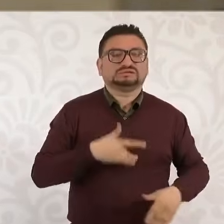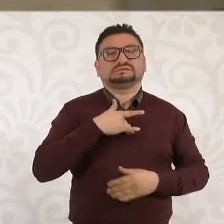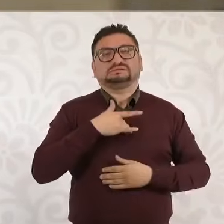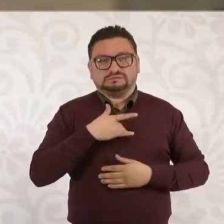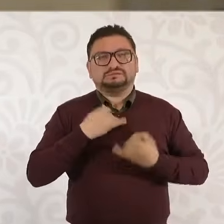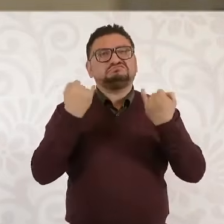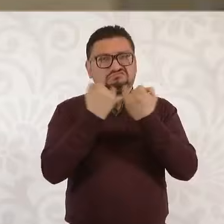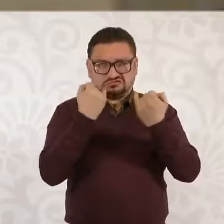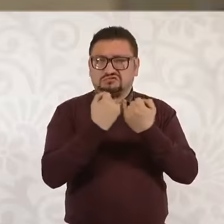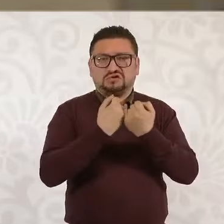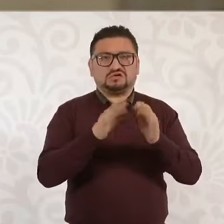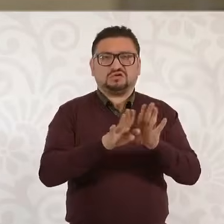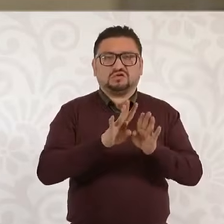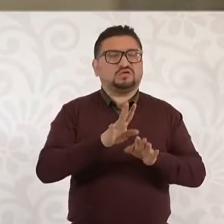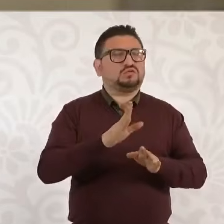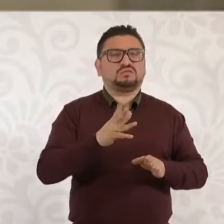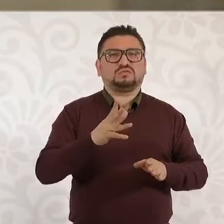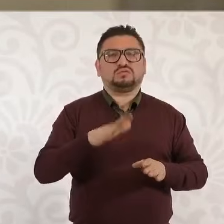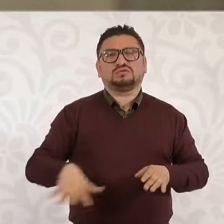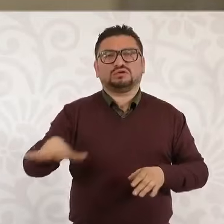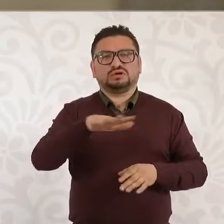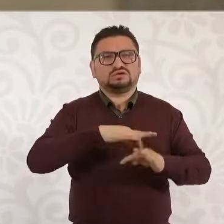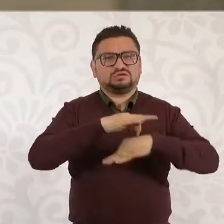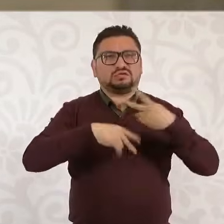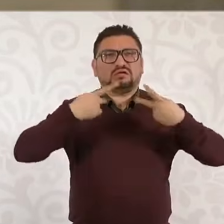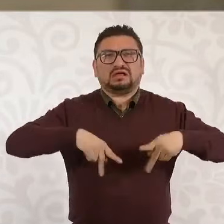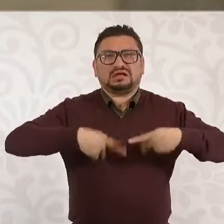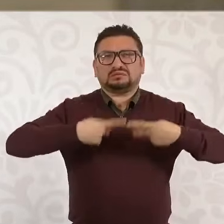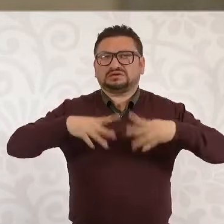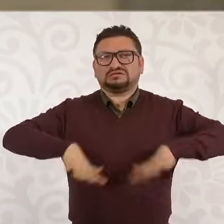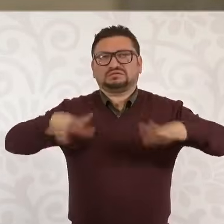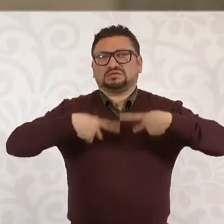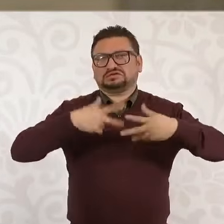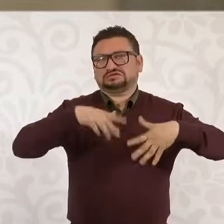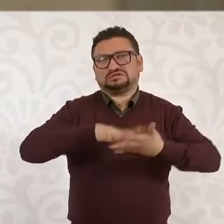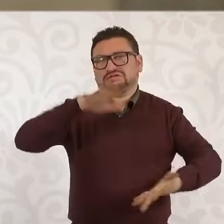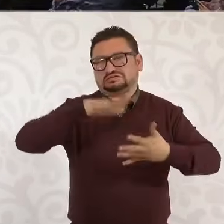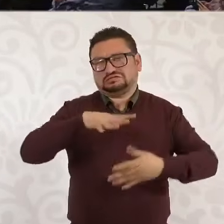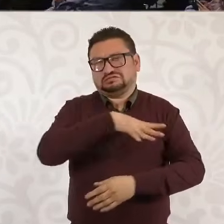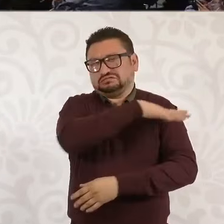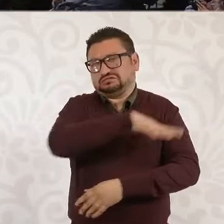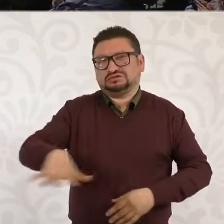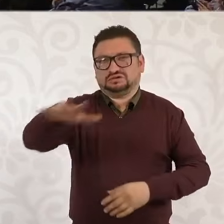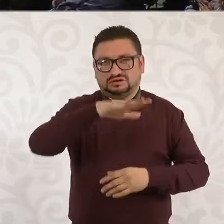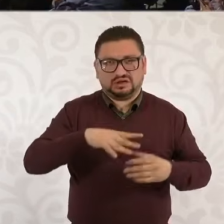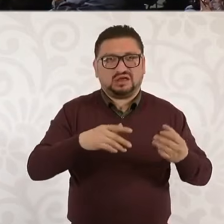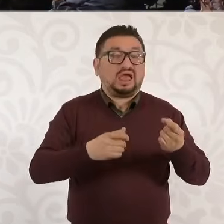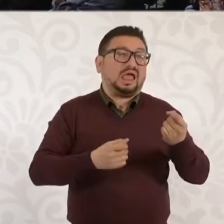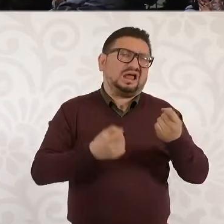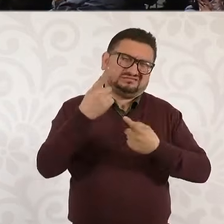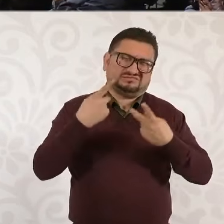también los están, pues la gente en general, salvo me parece que algunos